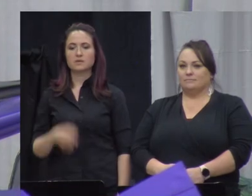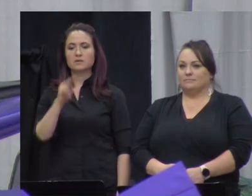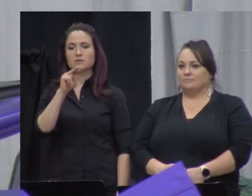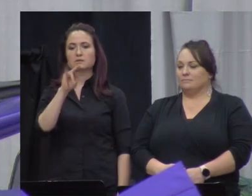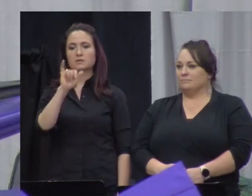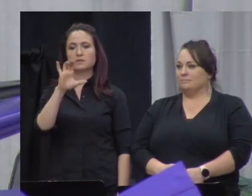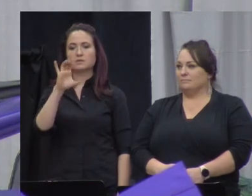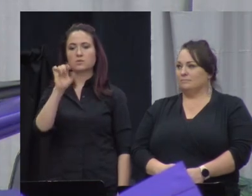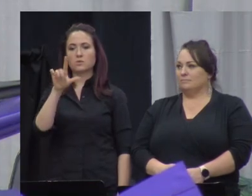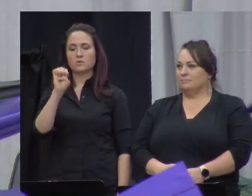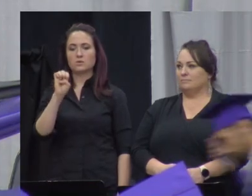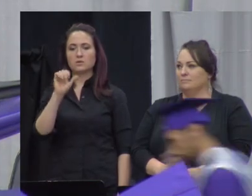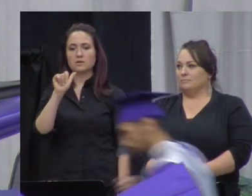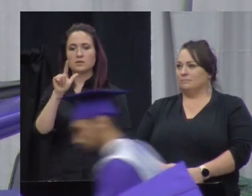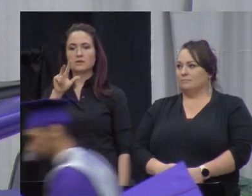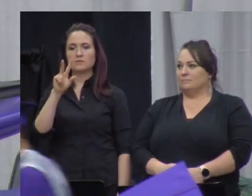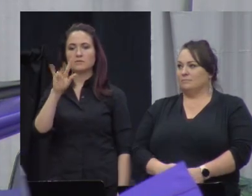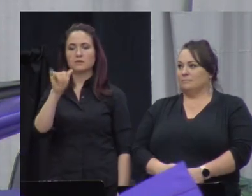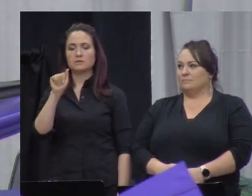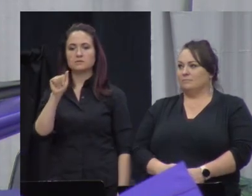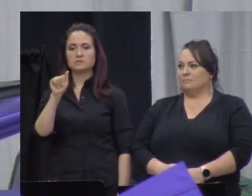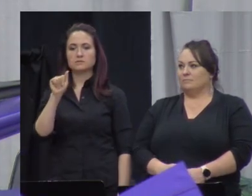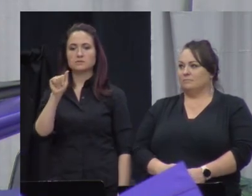Nicole Olivas Perez.